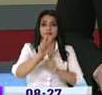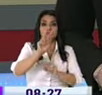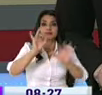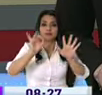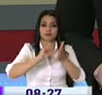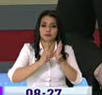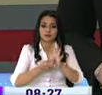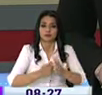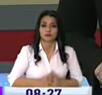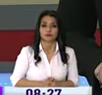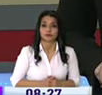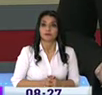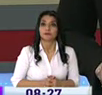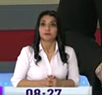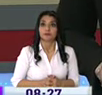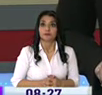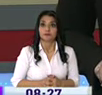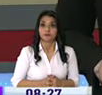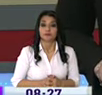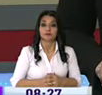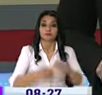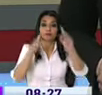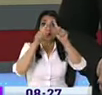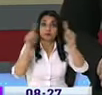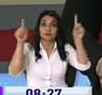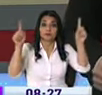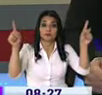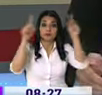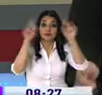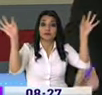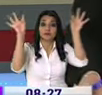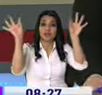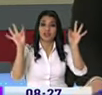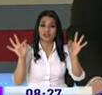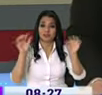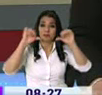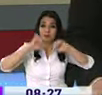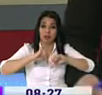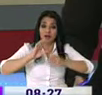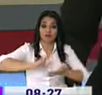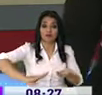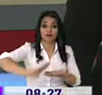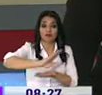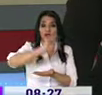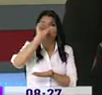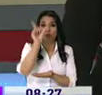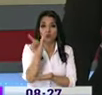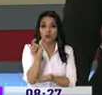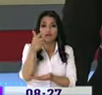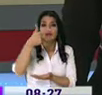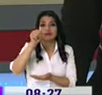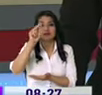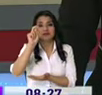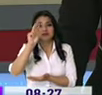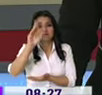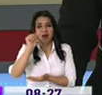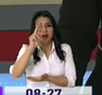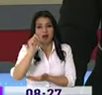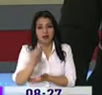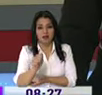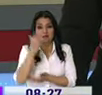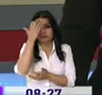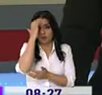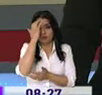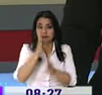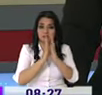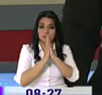8:27 y el mal estado del tendido eléctrico preocupa a los moradores del barrio Media Luna, esto es en Chimbacare, al sur de Quito, quienes solicitan la